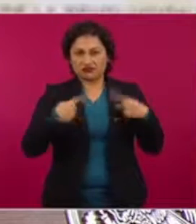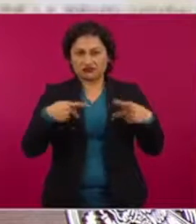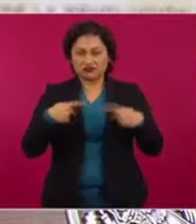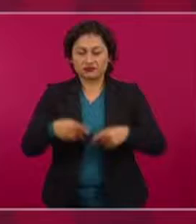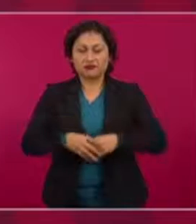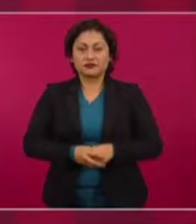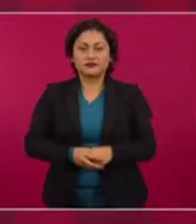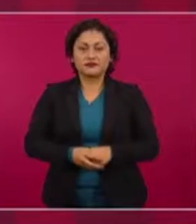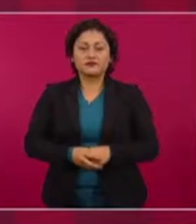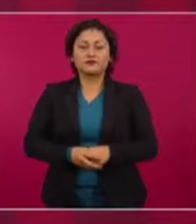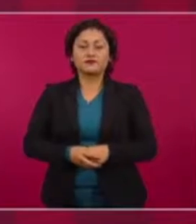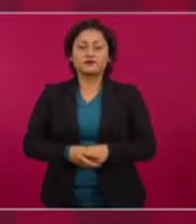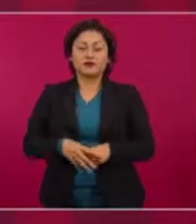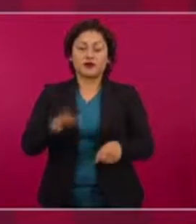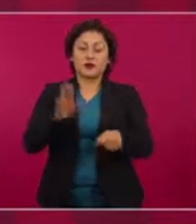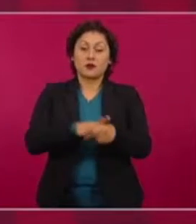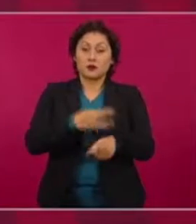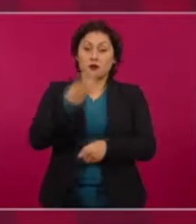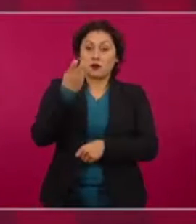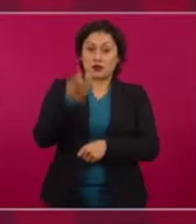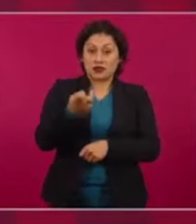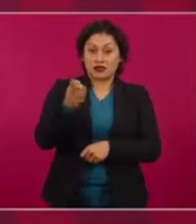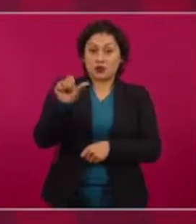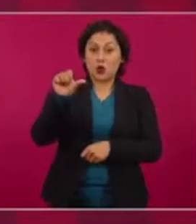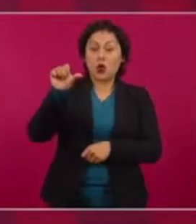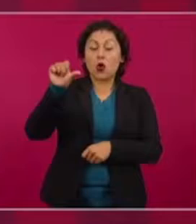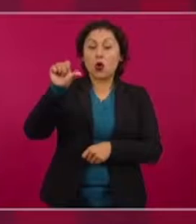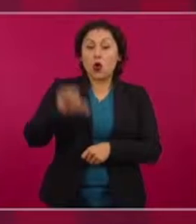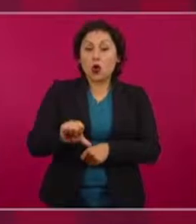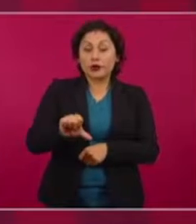Vamos a estar hoy haciendo una guardia